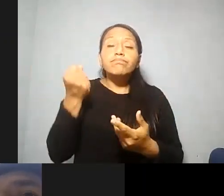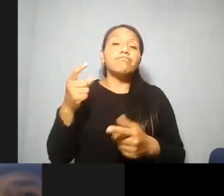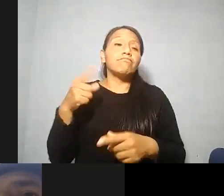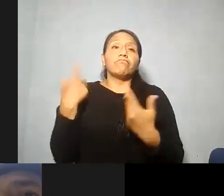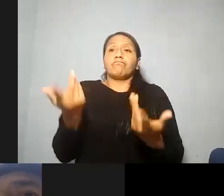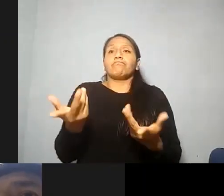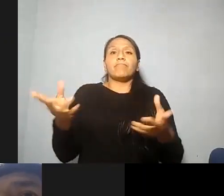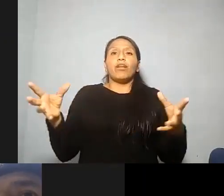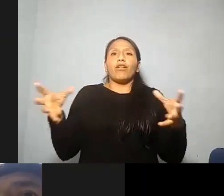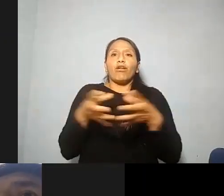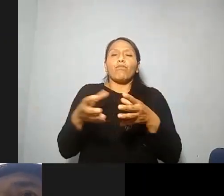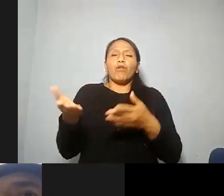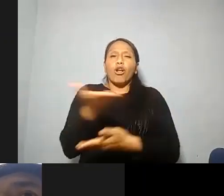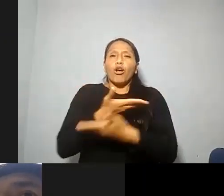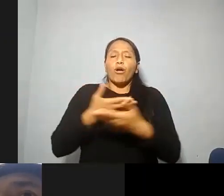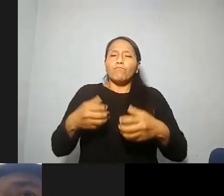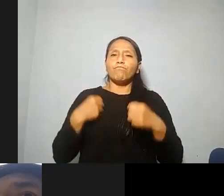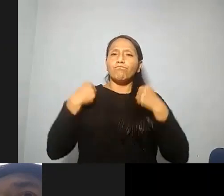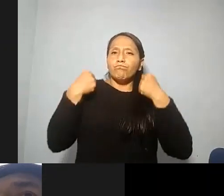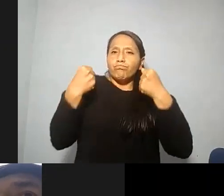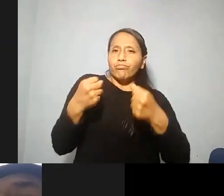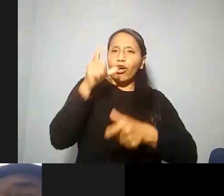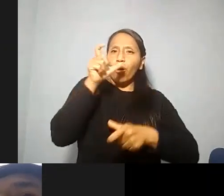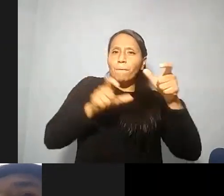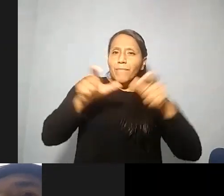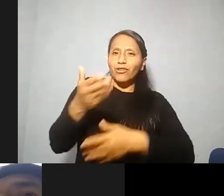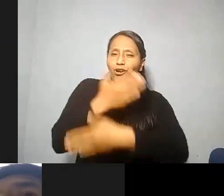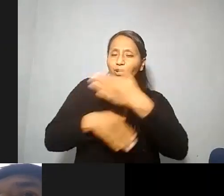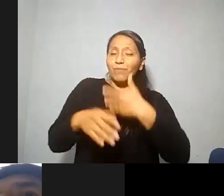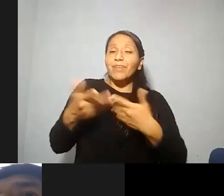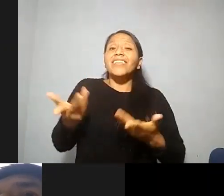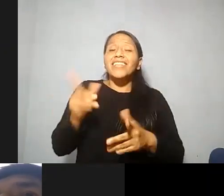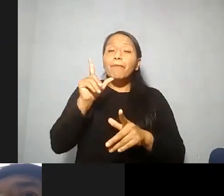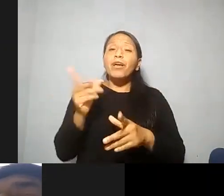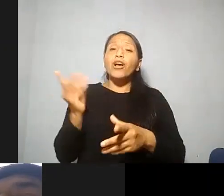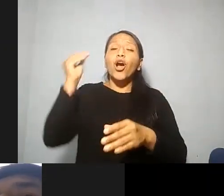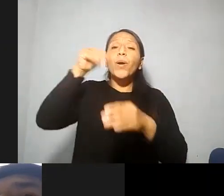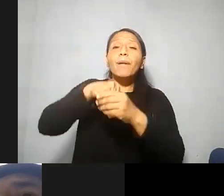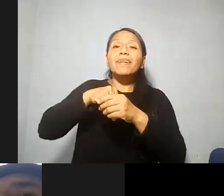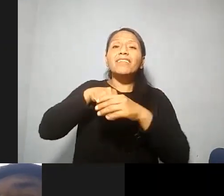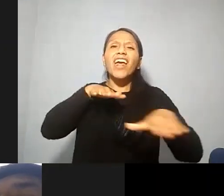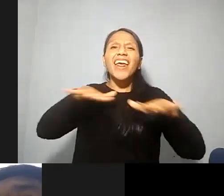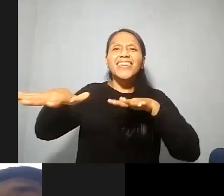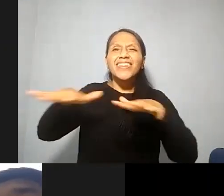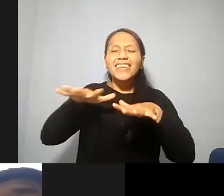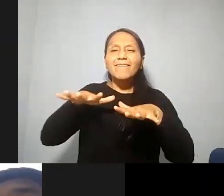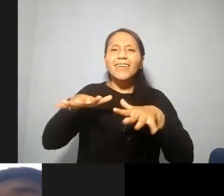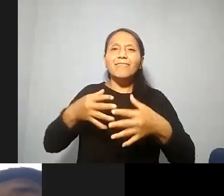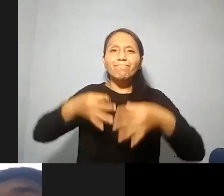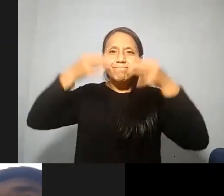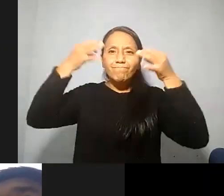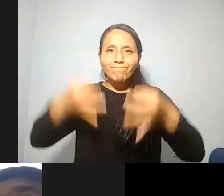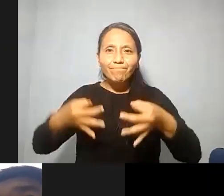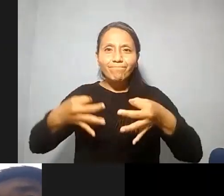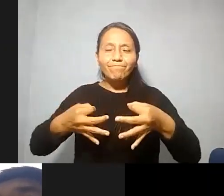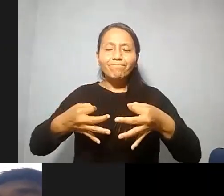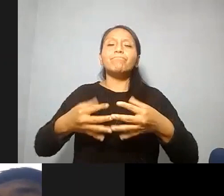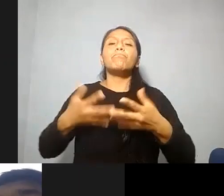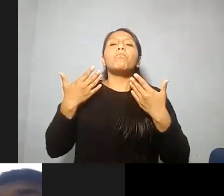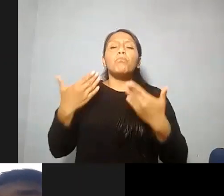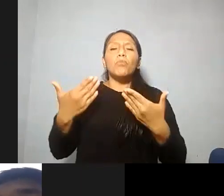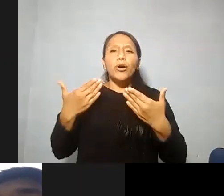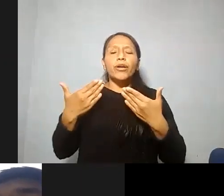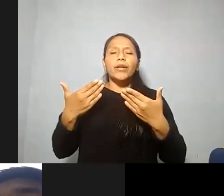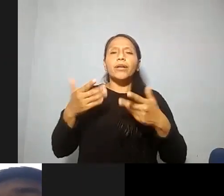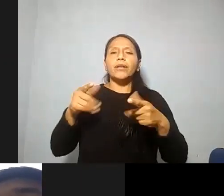con el empoderamiento de nosotros como personas con discapacidad y con una participación activa, real, ¿sí? Es decir, poder justamente